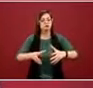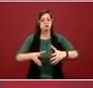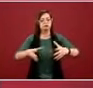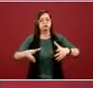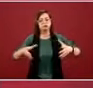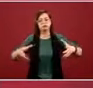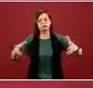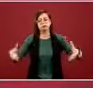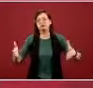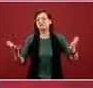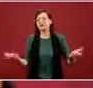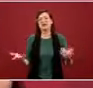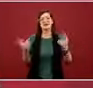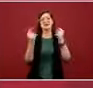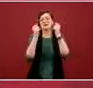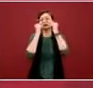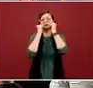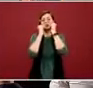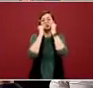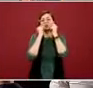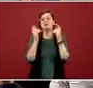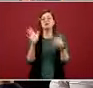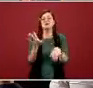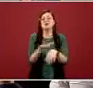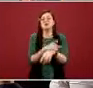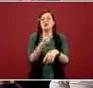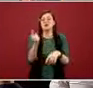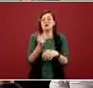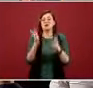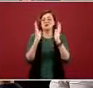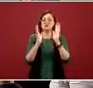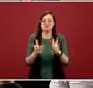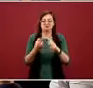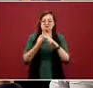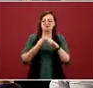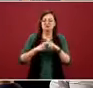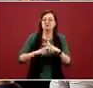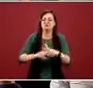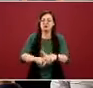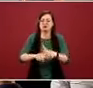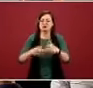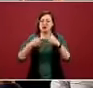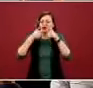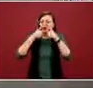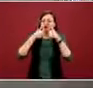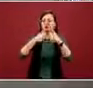será irrelevante porque ya tendremos en práctica las medidas comunitarias.